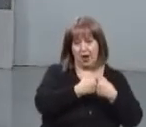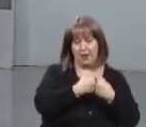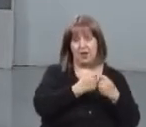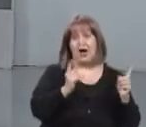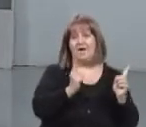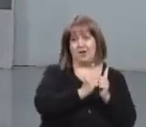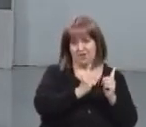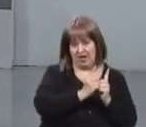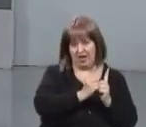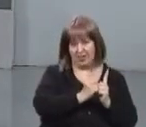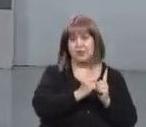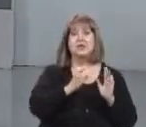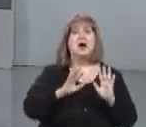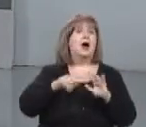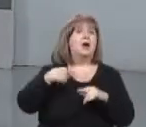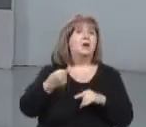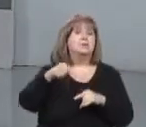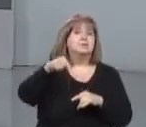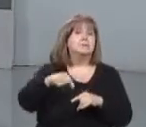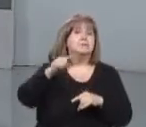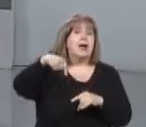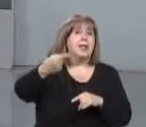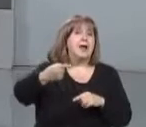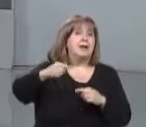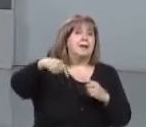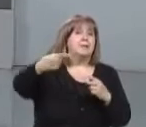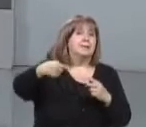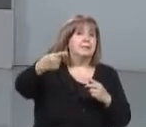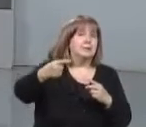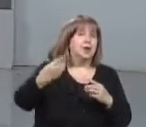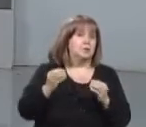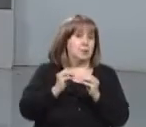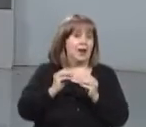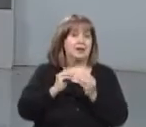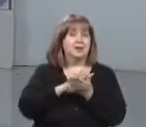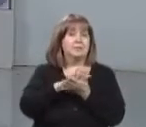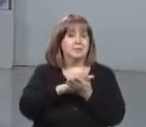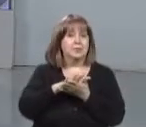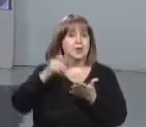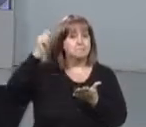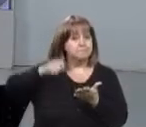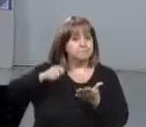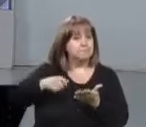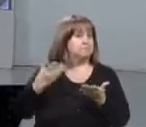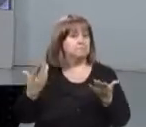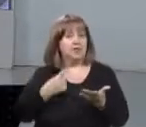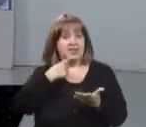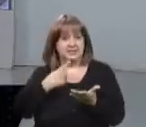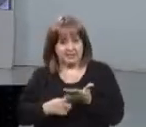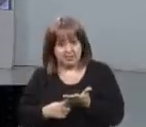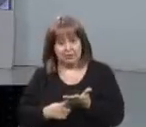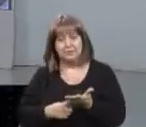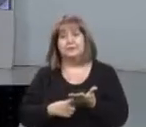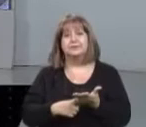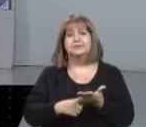que ver en el lapso de esta semana, por allí. Ahí estamos viendo las imágenes que... ¿Podrá haber alguna novedad o poder